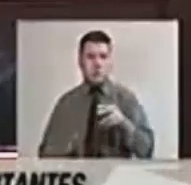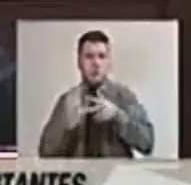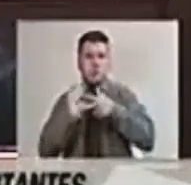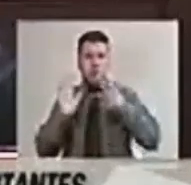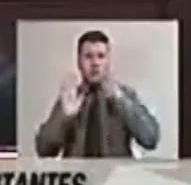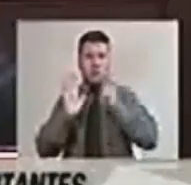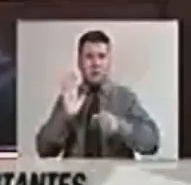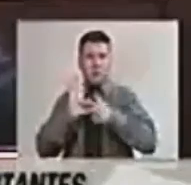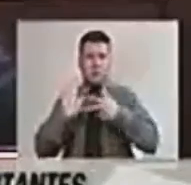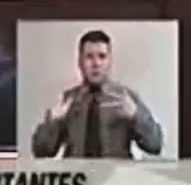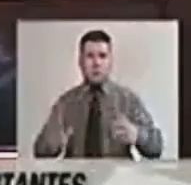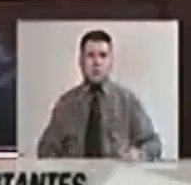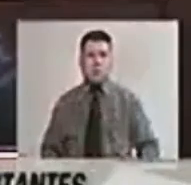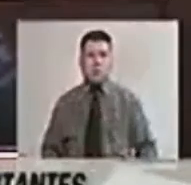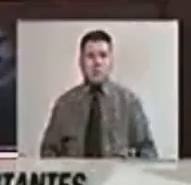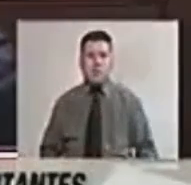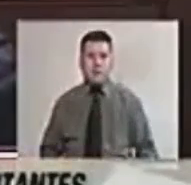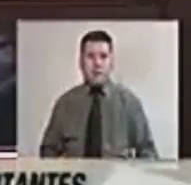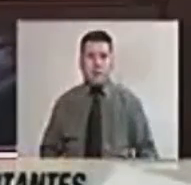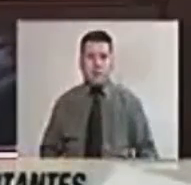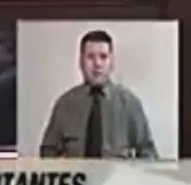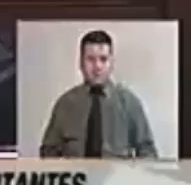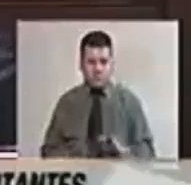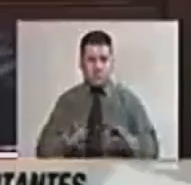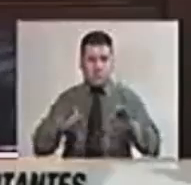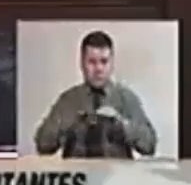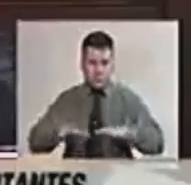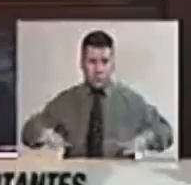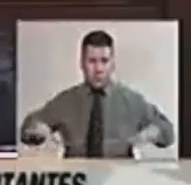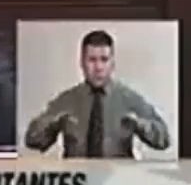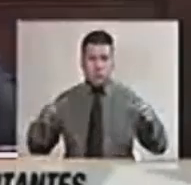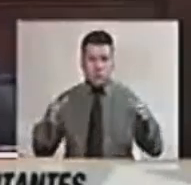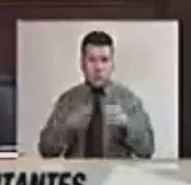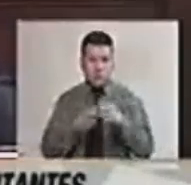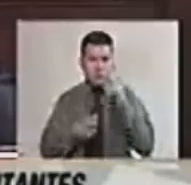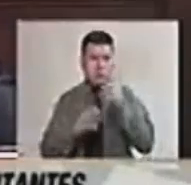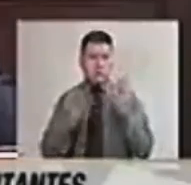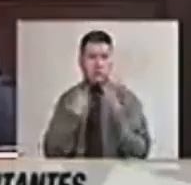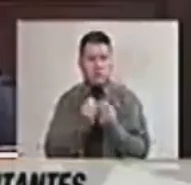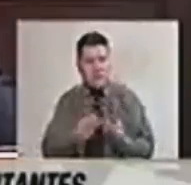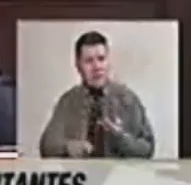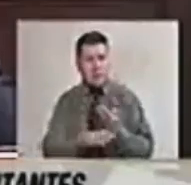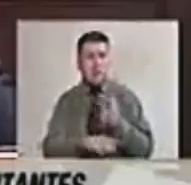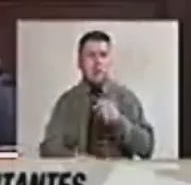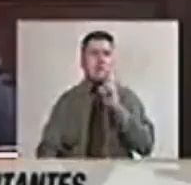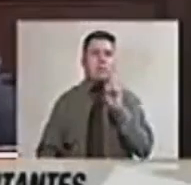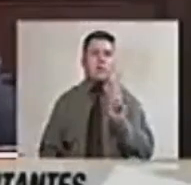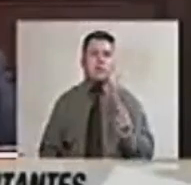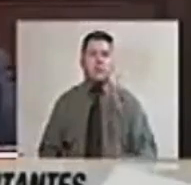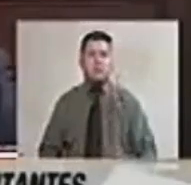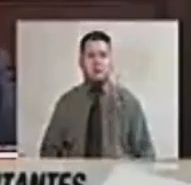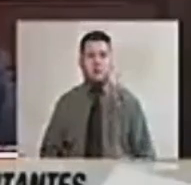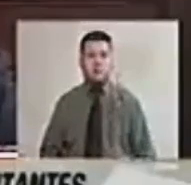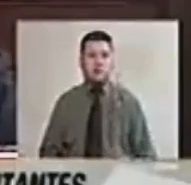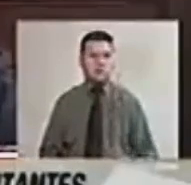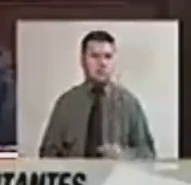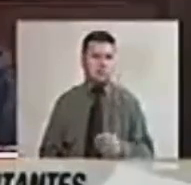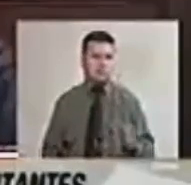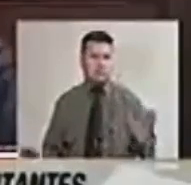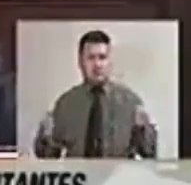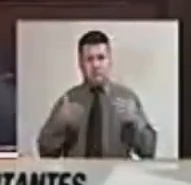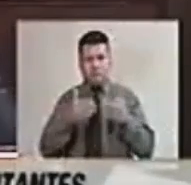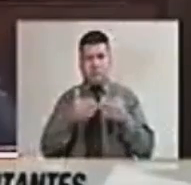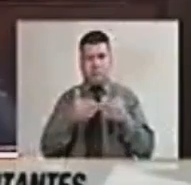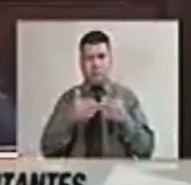nuestra Constitución. Estas instalaciones y los representantes o diputados existen en Venezuela, pero están cerrados